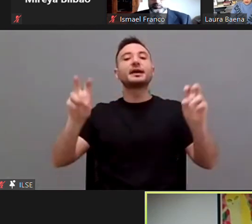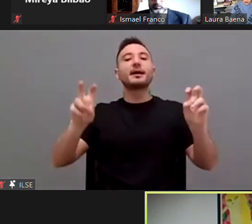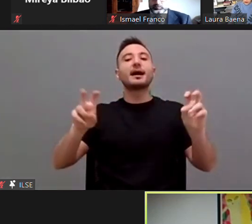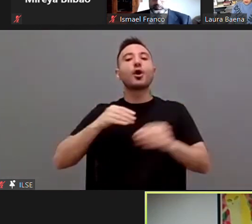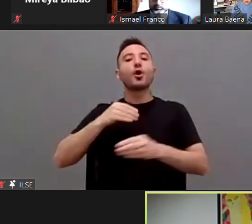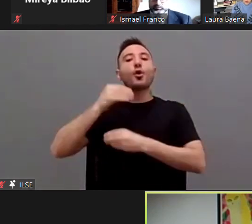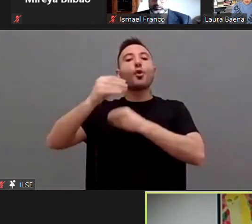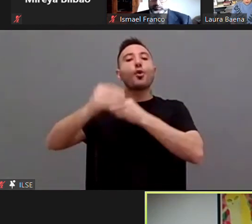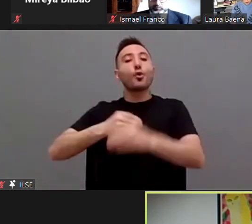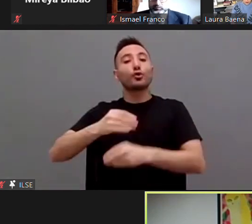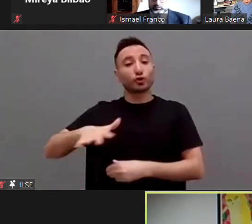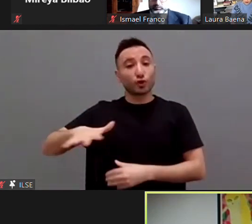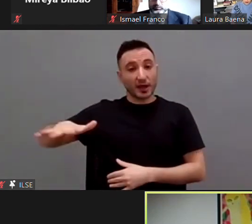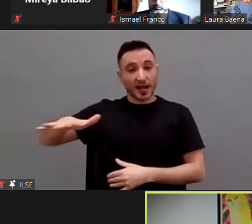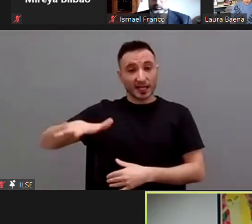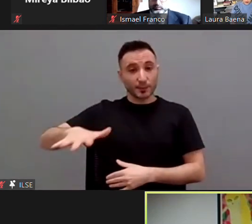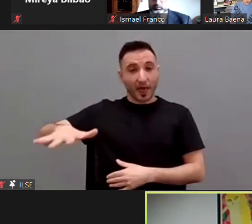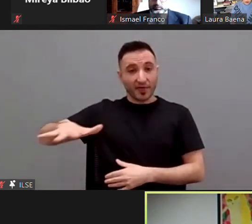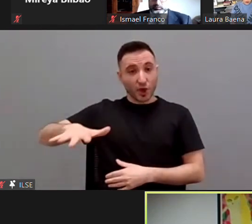los espacios,